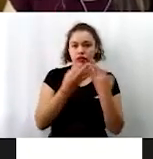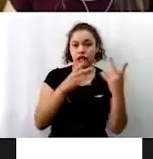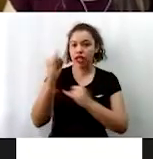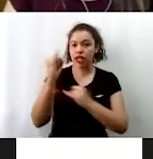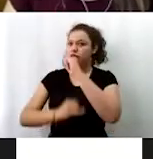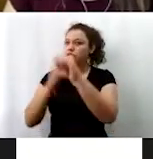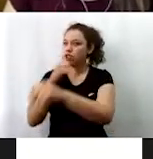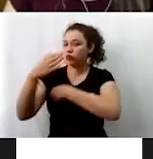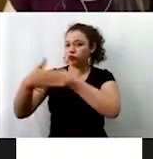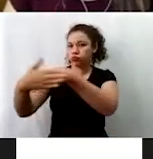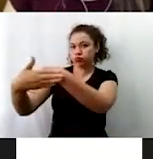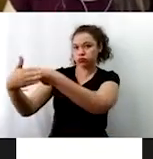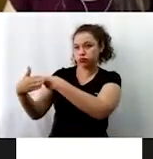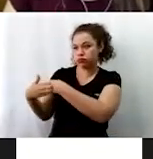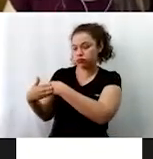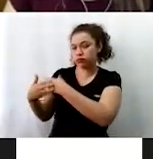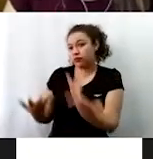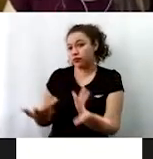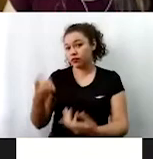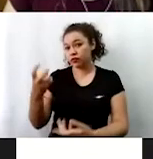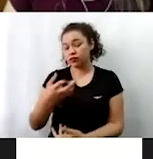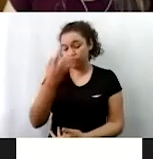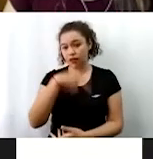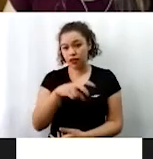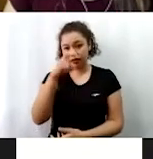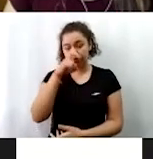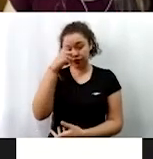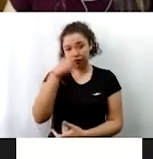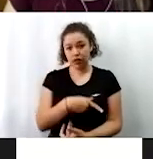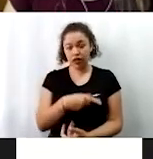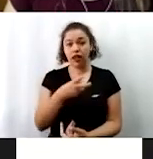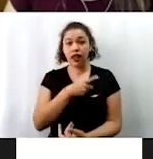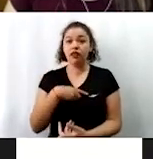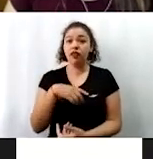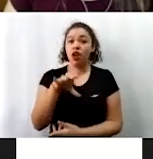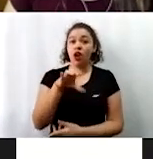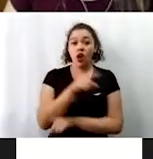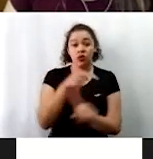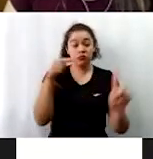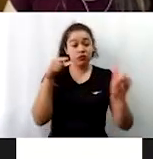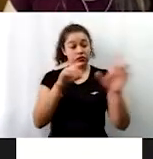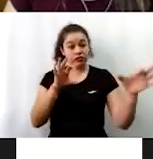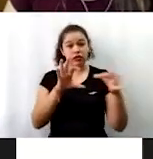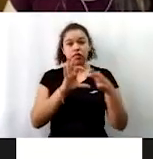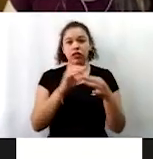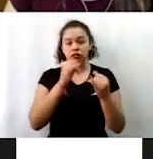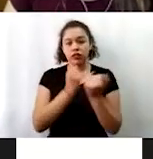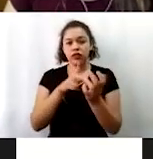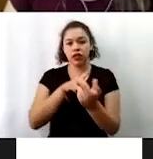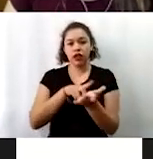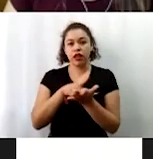internacionales y pues esta exigencia en las convocatorias de estar alineados a los objetivos y al enfoque a derechos, ¿no?